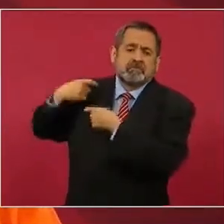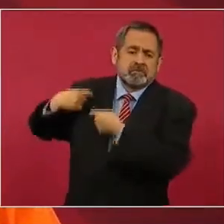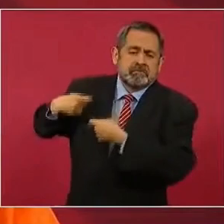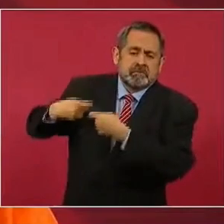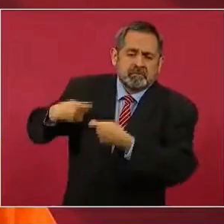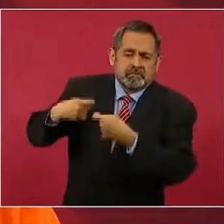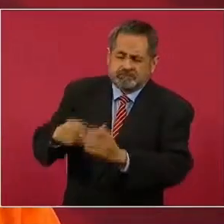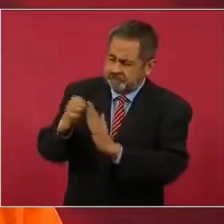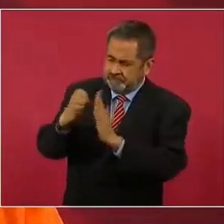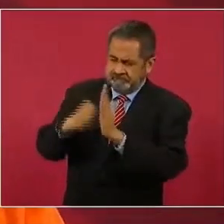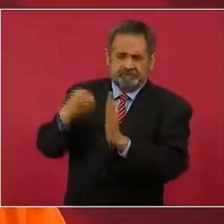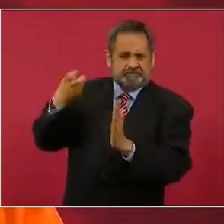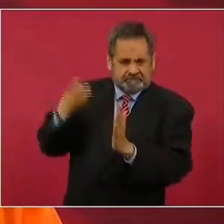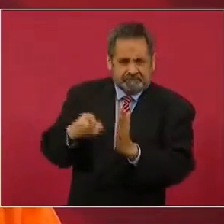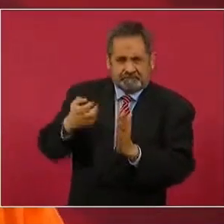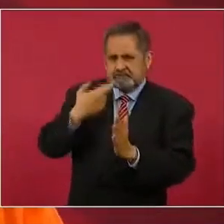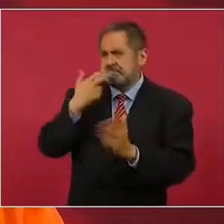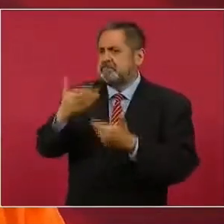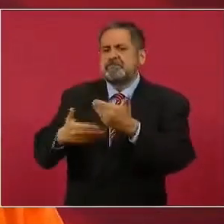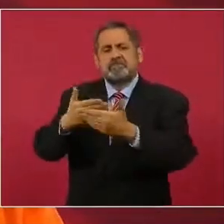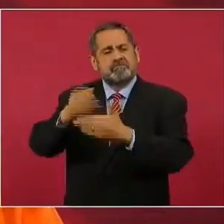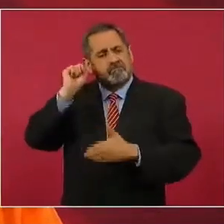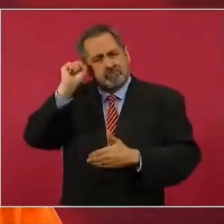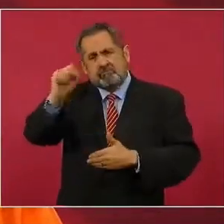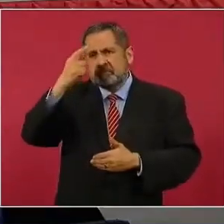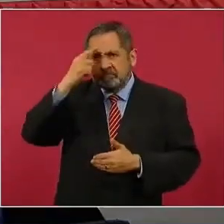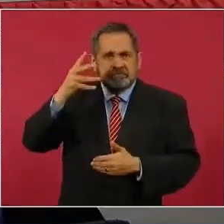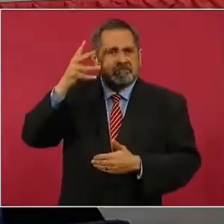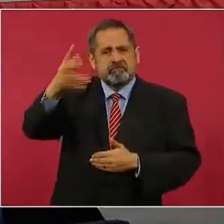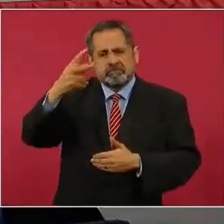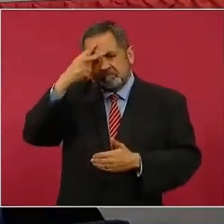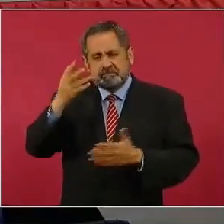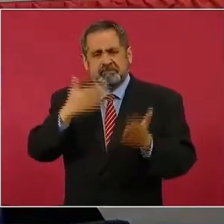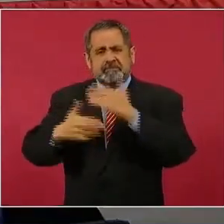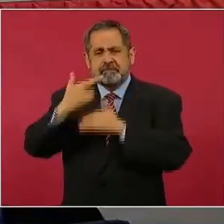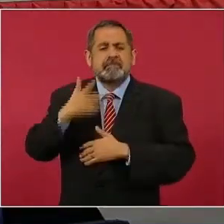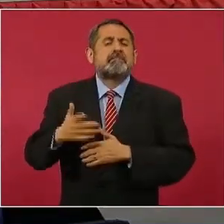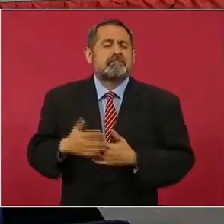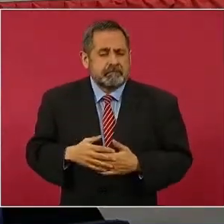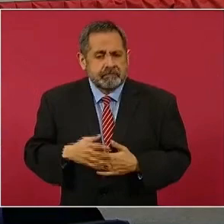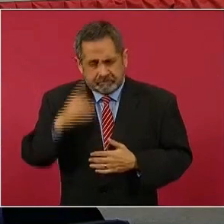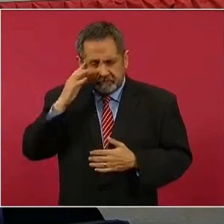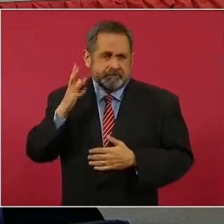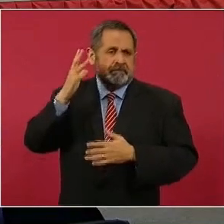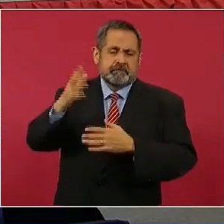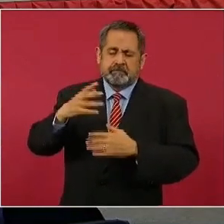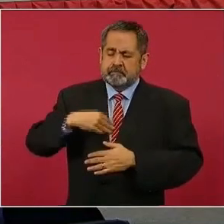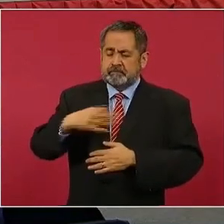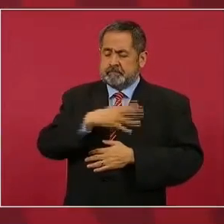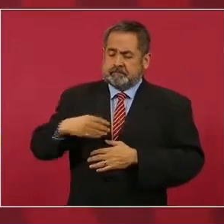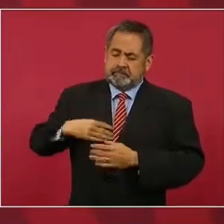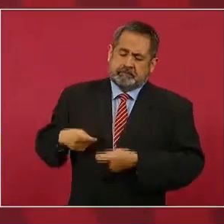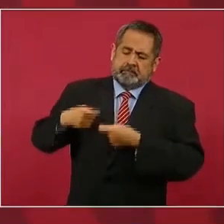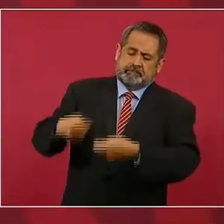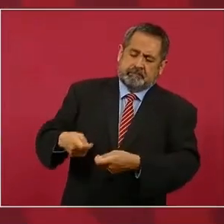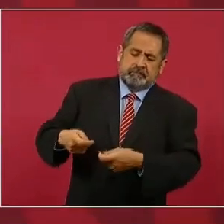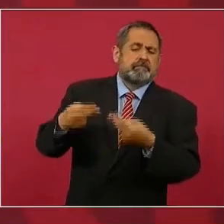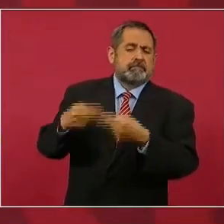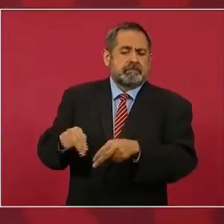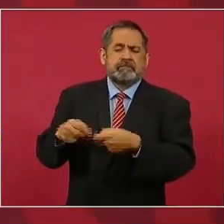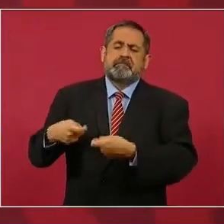padres, por un mejor sindicato, por un mejor México, para dejarles el día de mañana a nuestros hijos y a nuestros